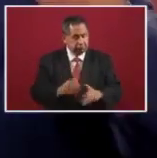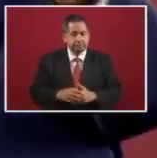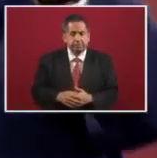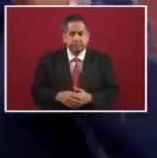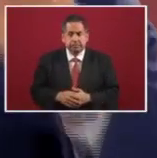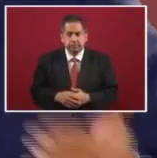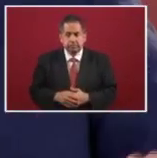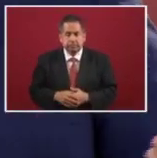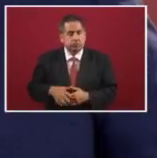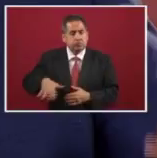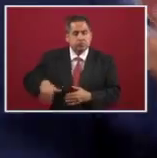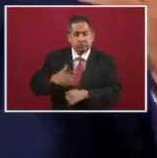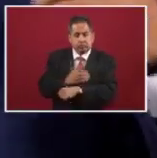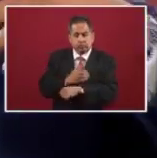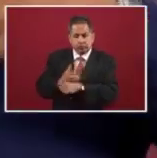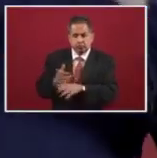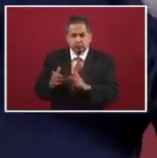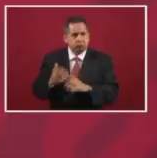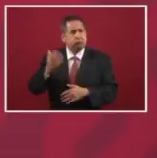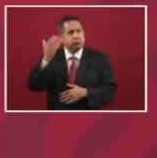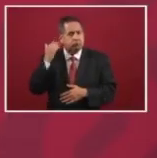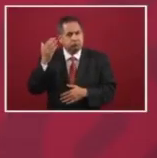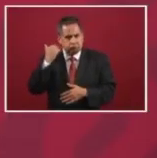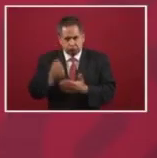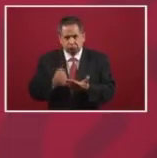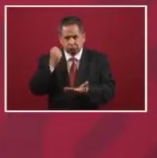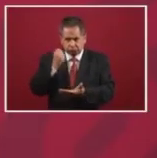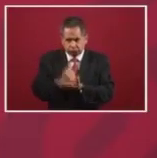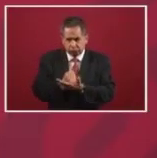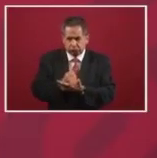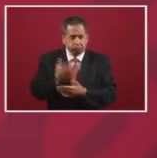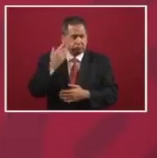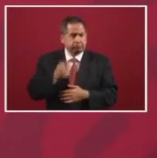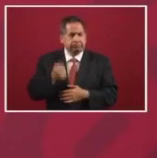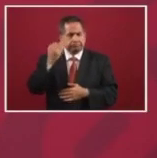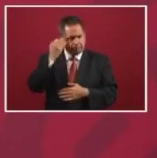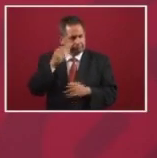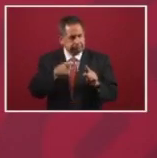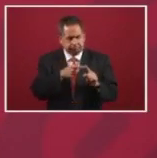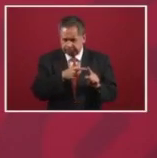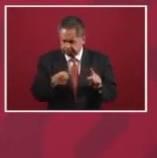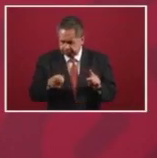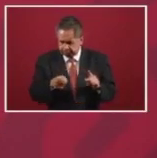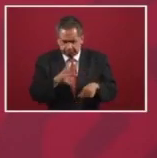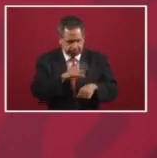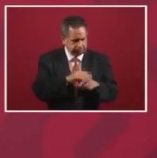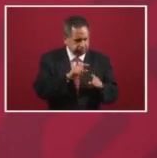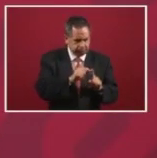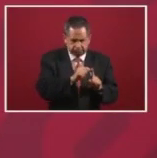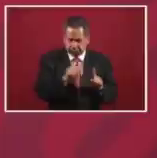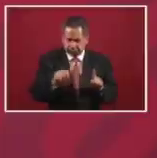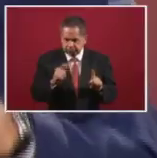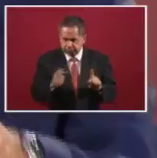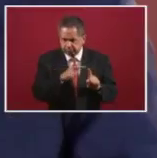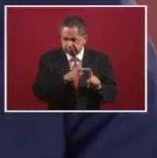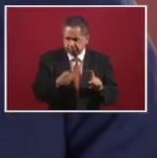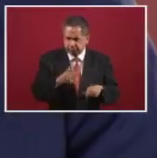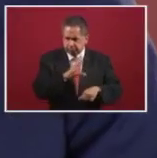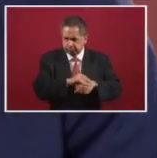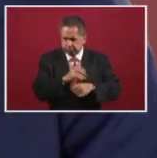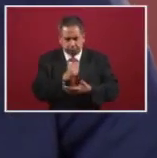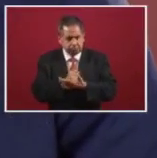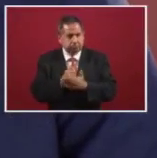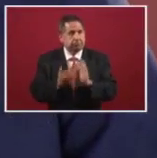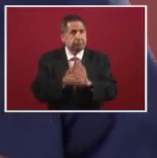Una obra, como dice el compañero, aprobada en el primer tramo de Torreón, todavía no